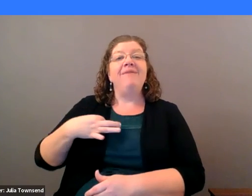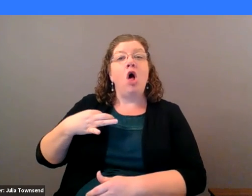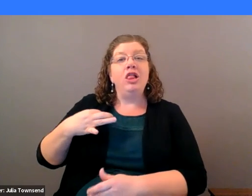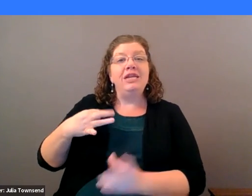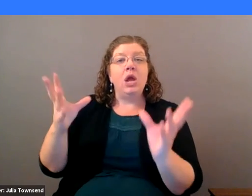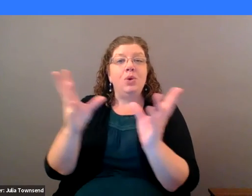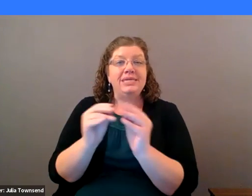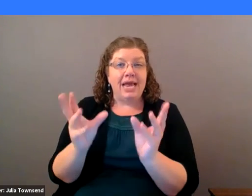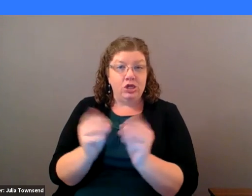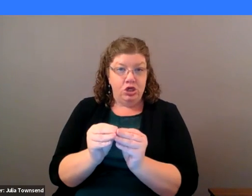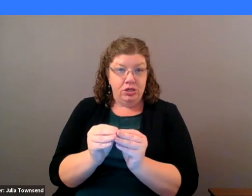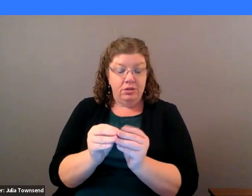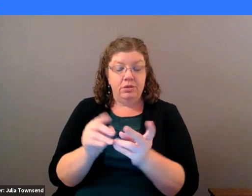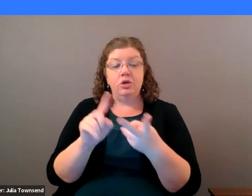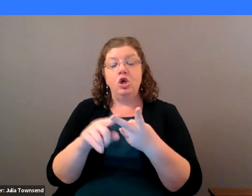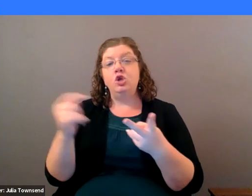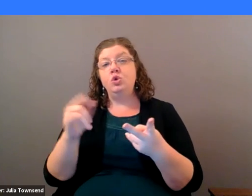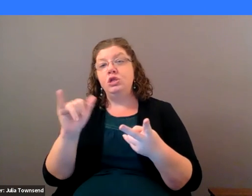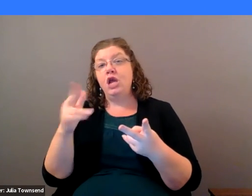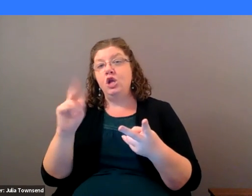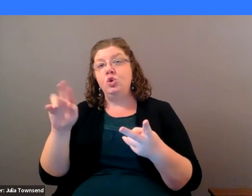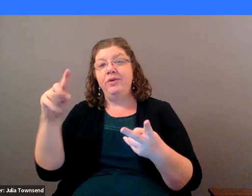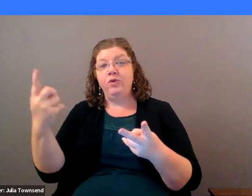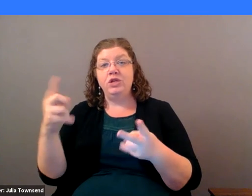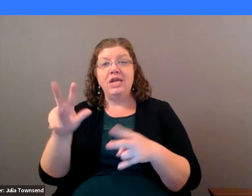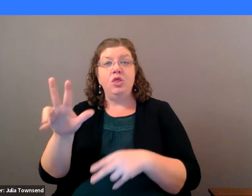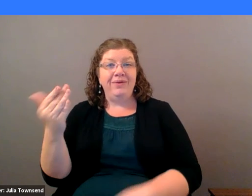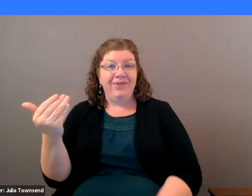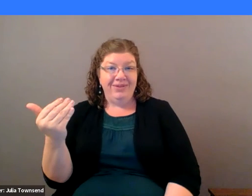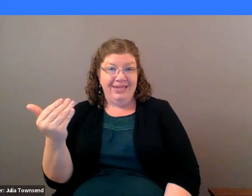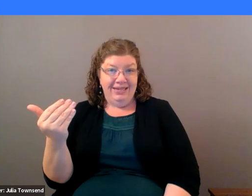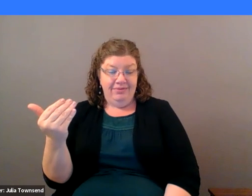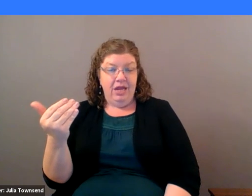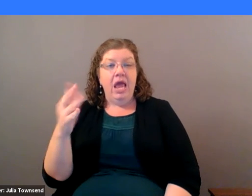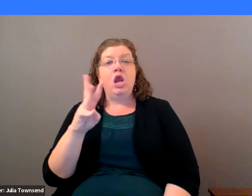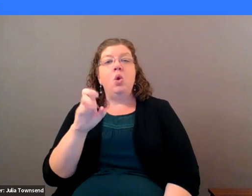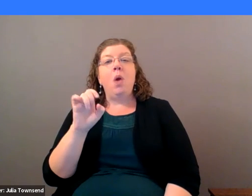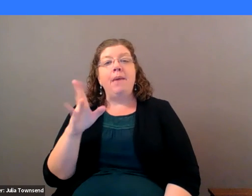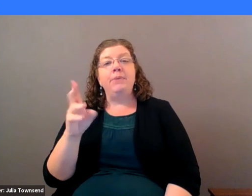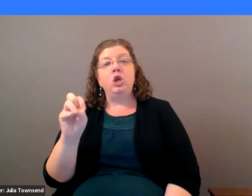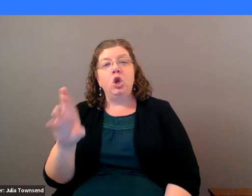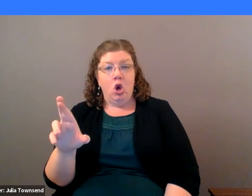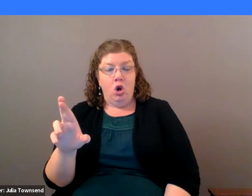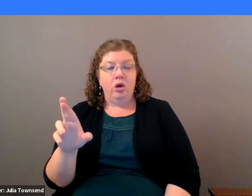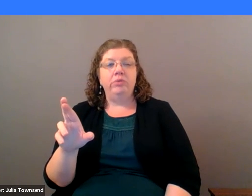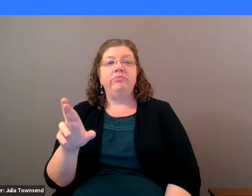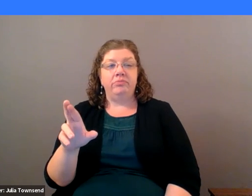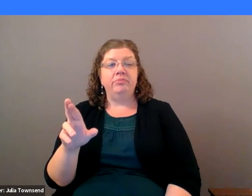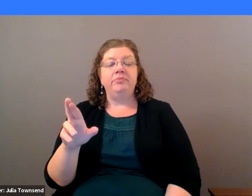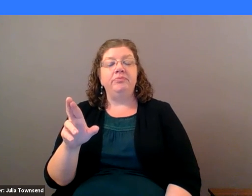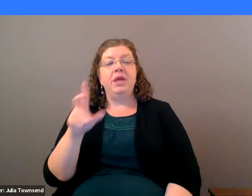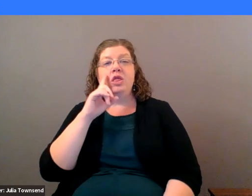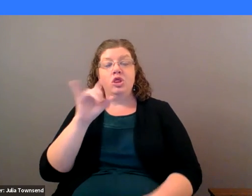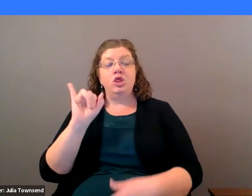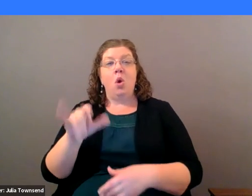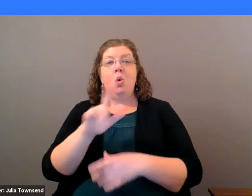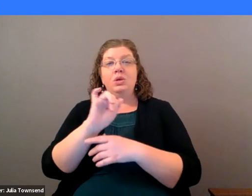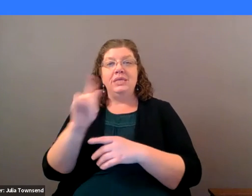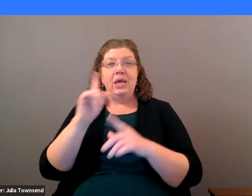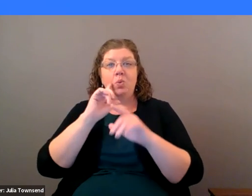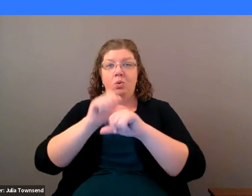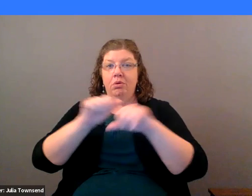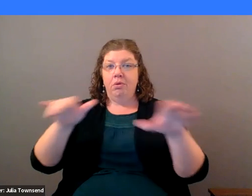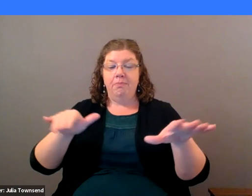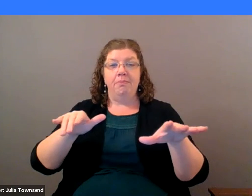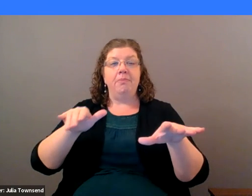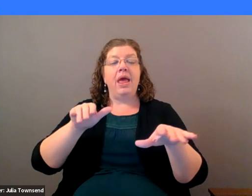maestros, también el día 1 de junio a las 3:15, y va a ser en seminario en línea, y